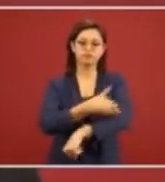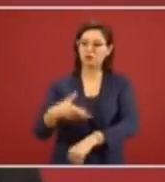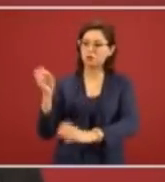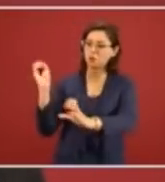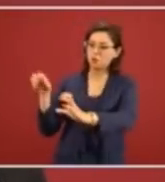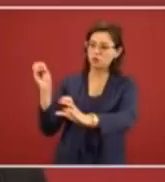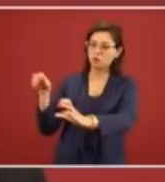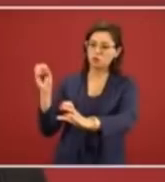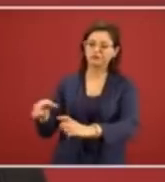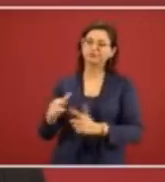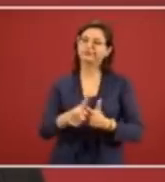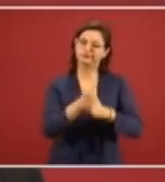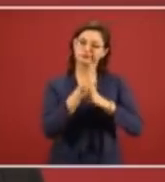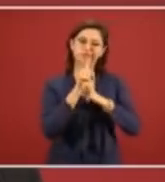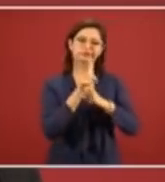en México,